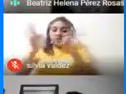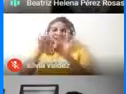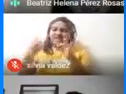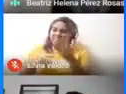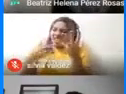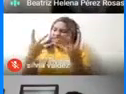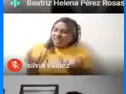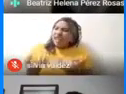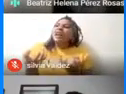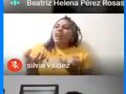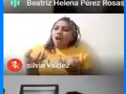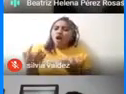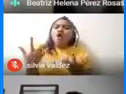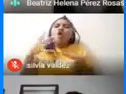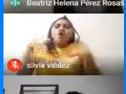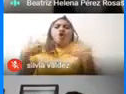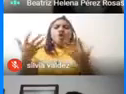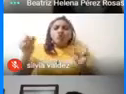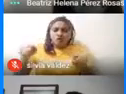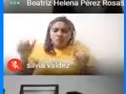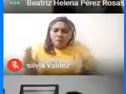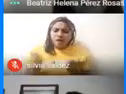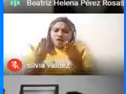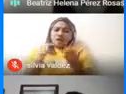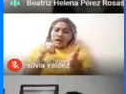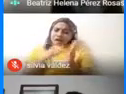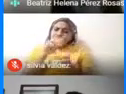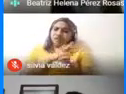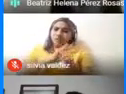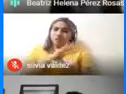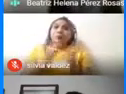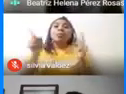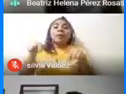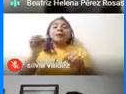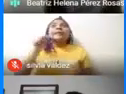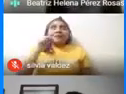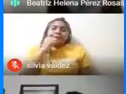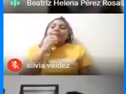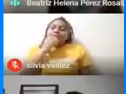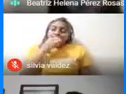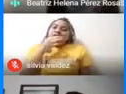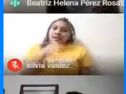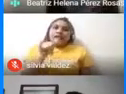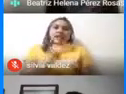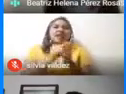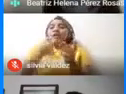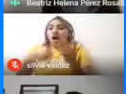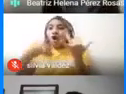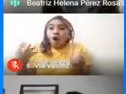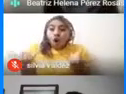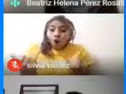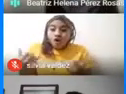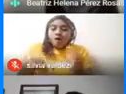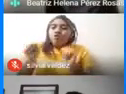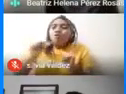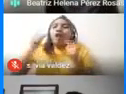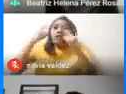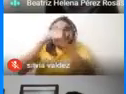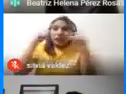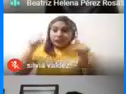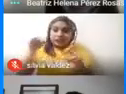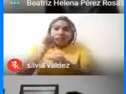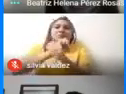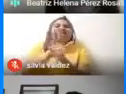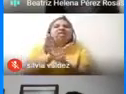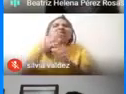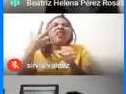se quiere y que cómo puedo yo mejorar también esto. Y también sí, definitivamente, lo que sí nos tiene que dejar como mensaje esta pandemia es